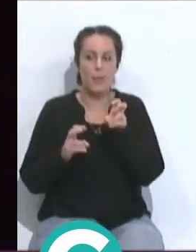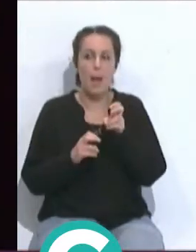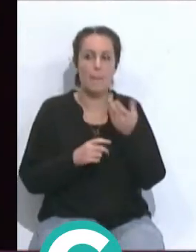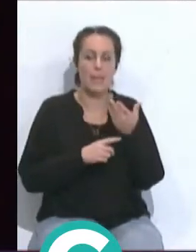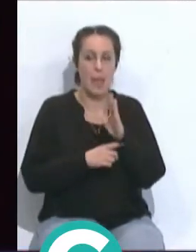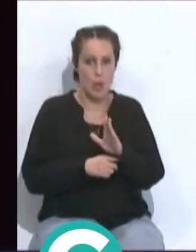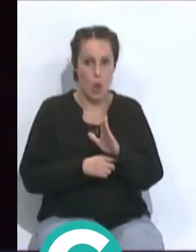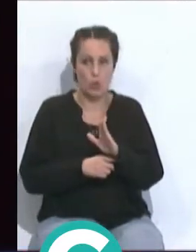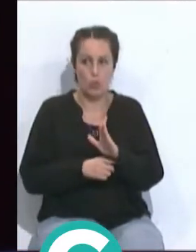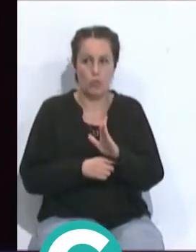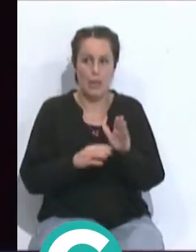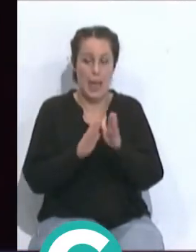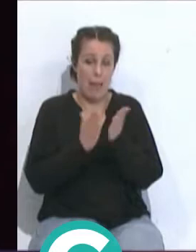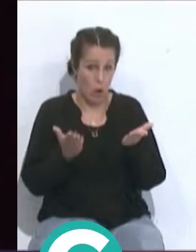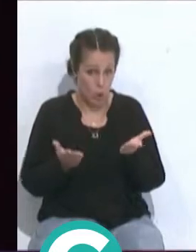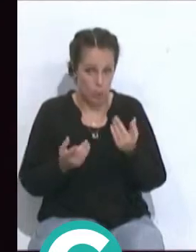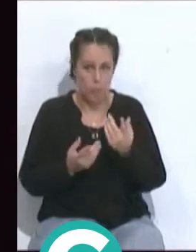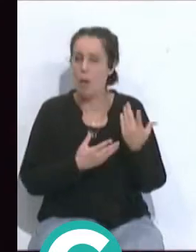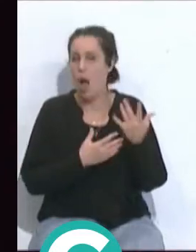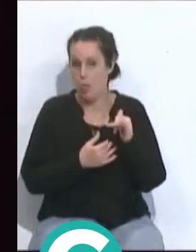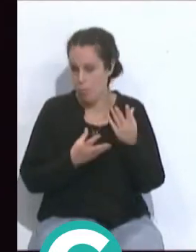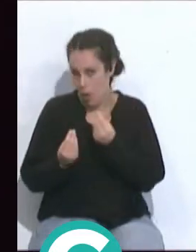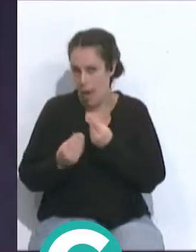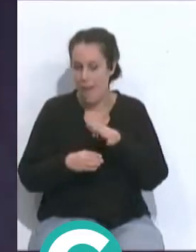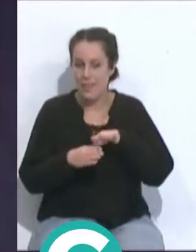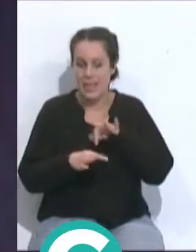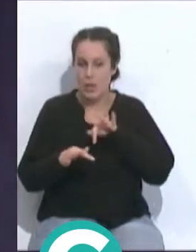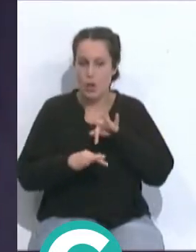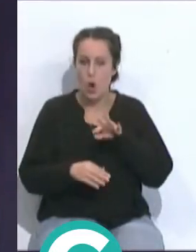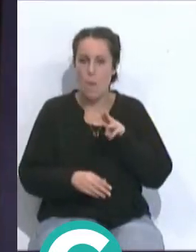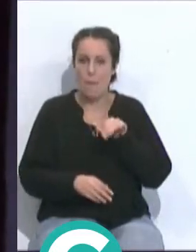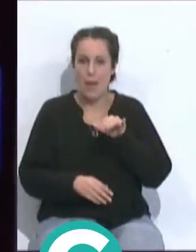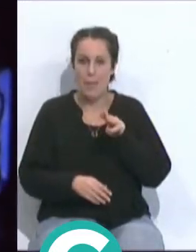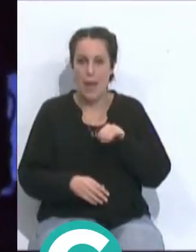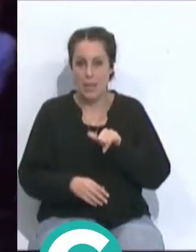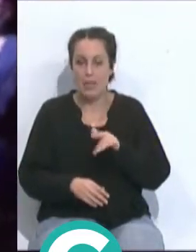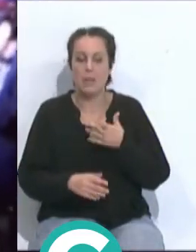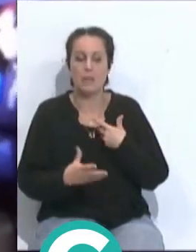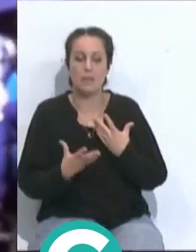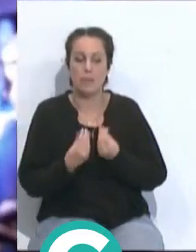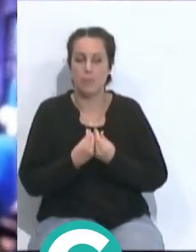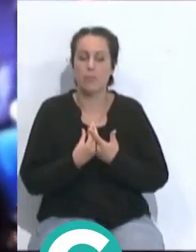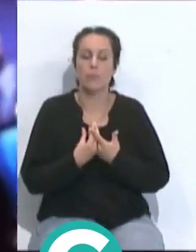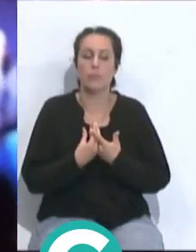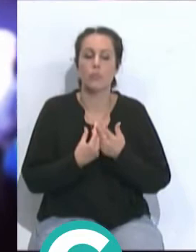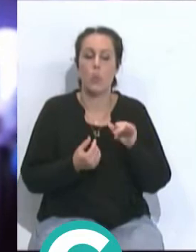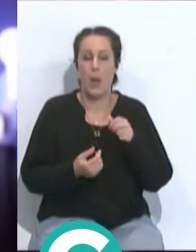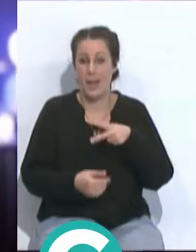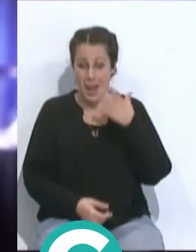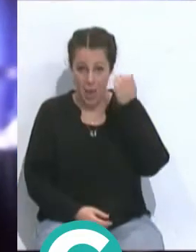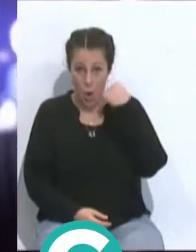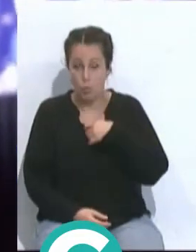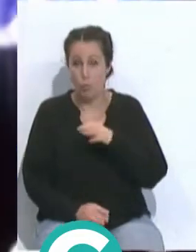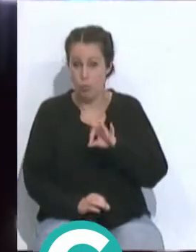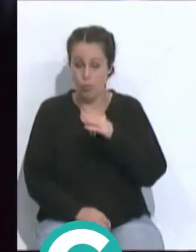presentación del libro, una de muchas, allí en el Café Teatro Pai Pai, estuviste junto con Juan Aragón,